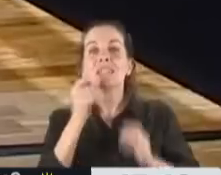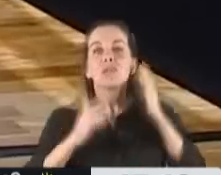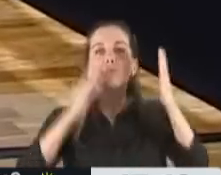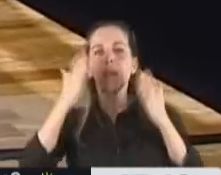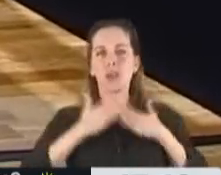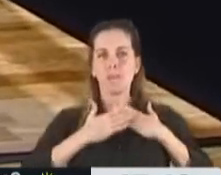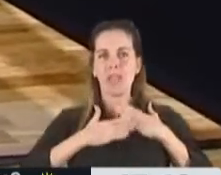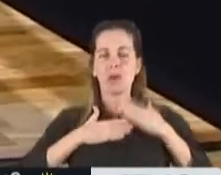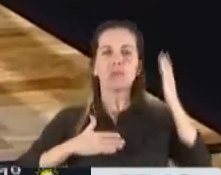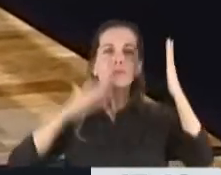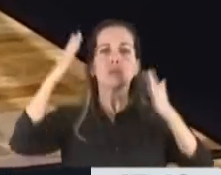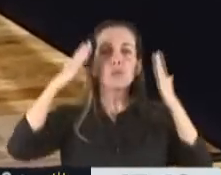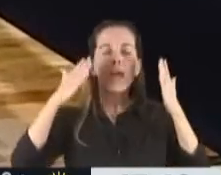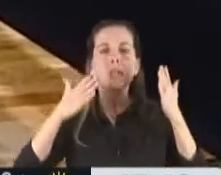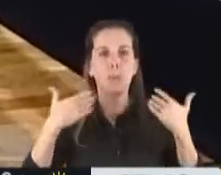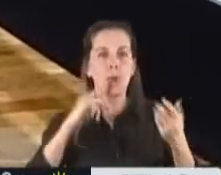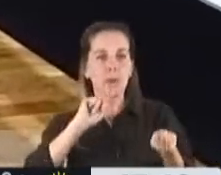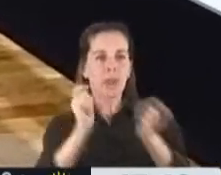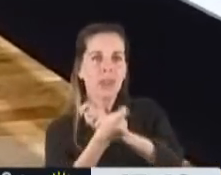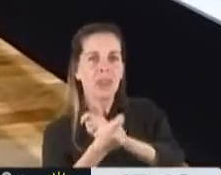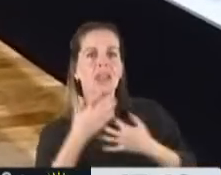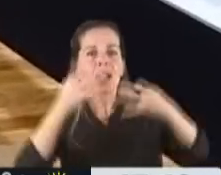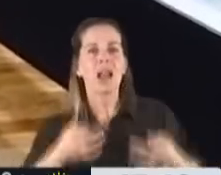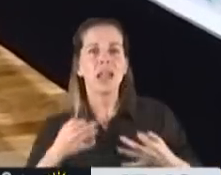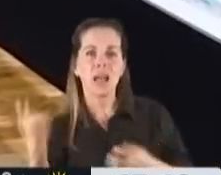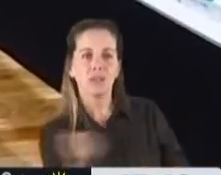yo tengo lo hacemos parte de todos nosotros?